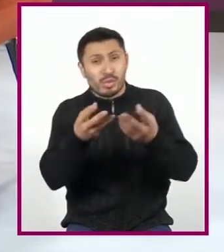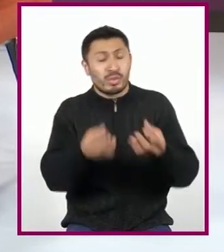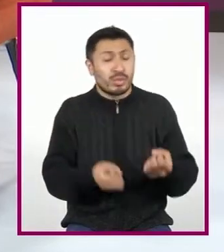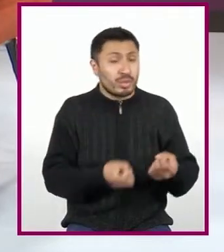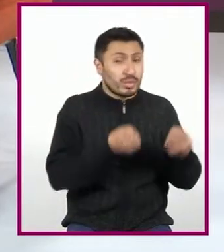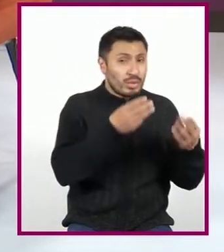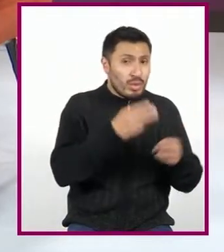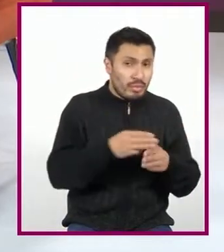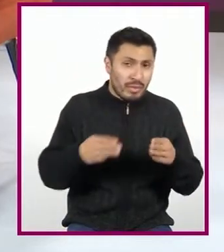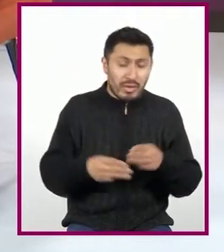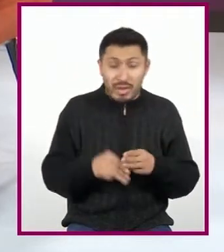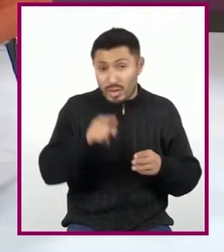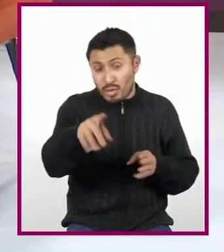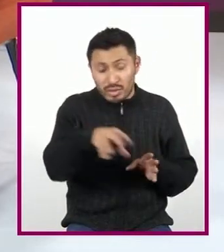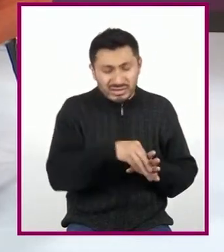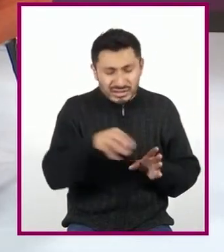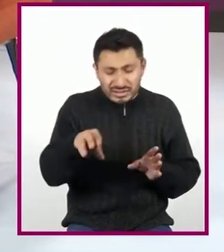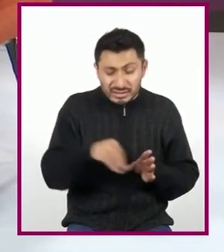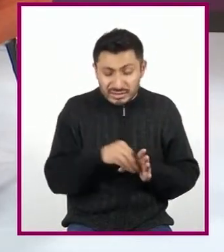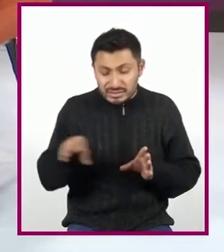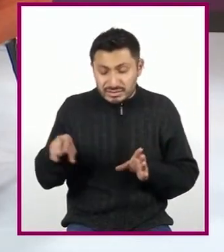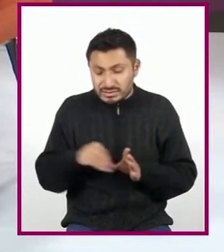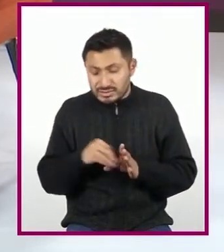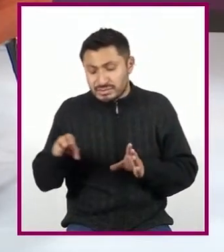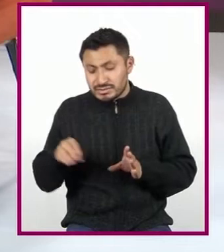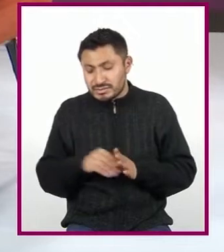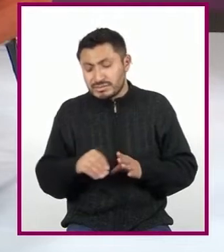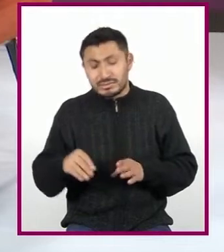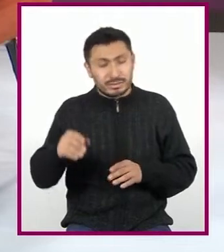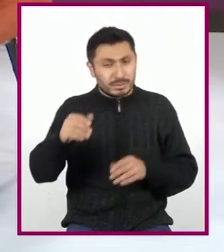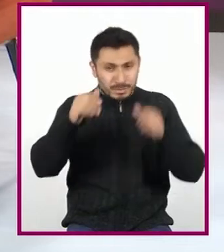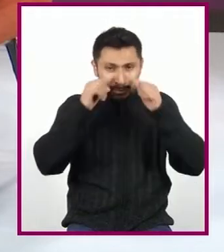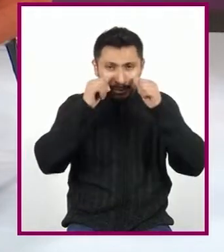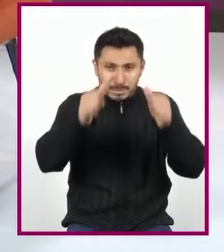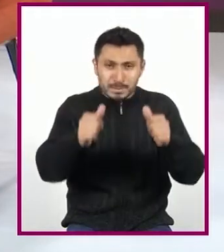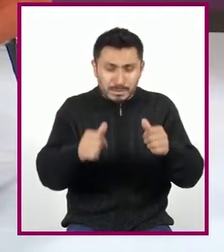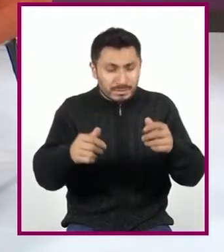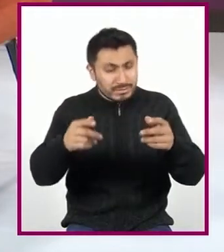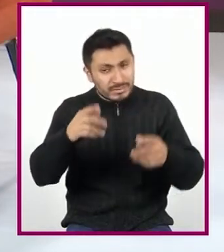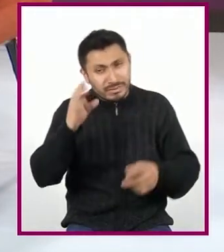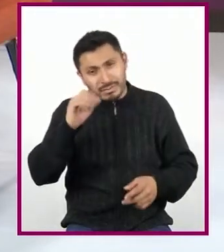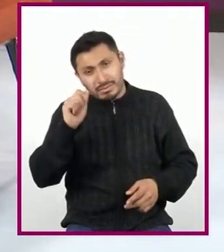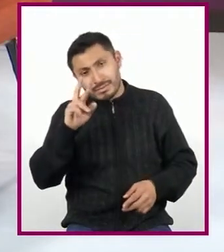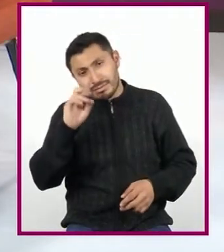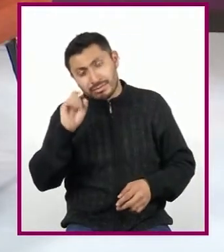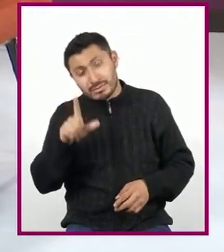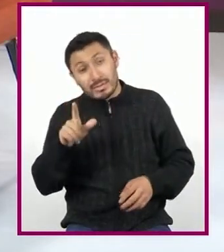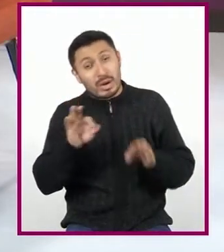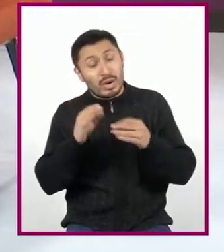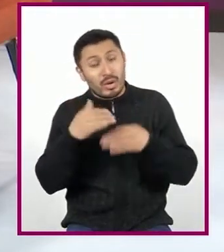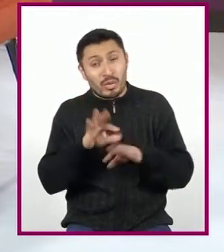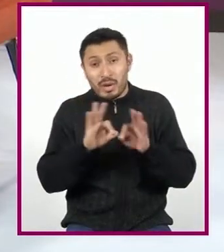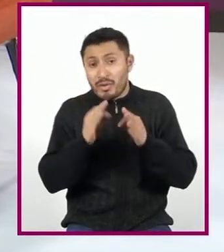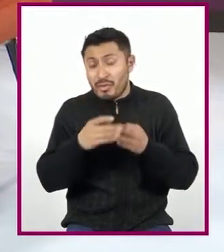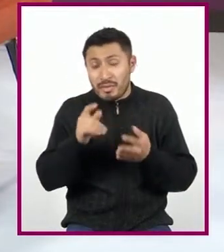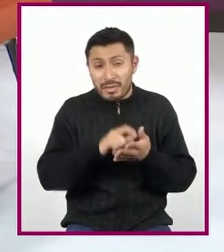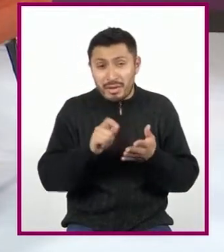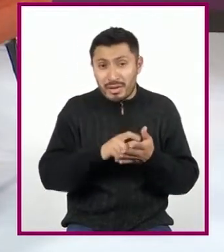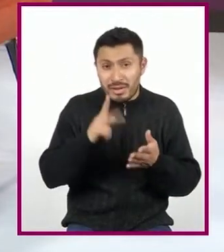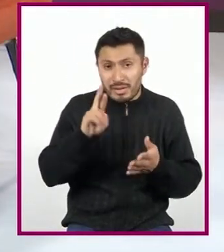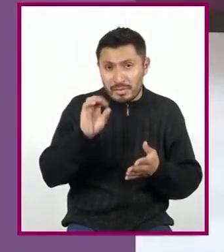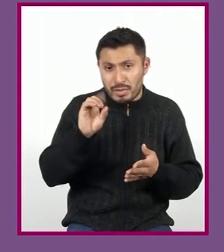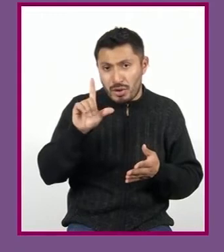varias veces hasta que la entiendan perfectamente. Si ustedes la entienden, los lectores